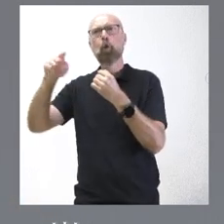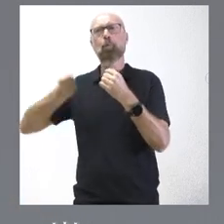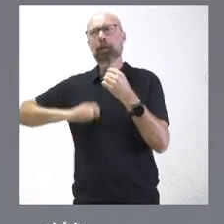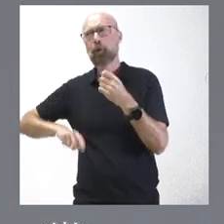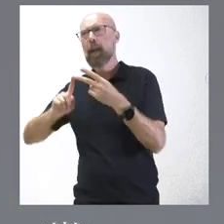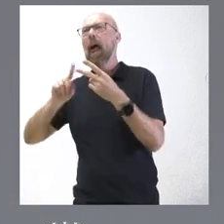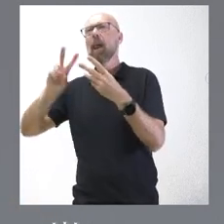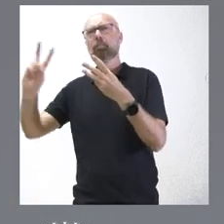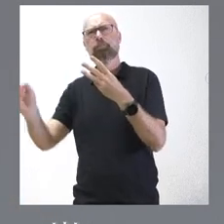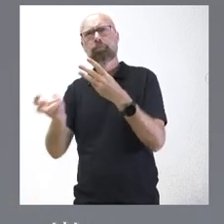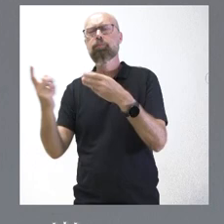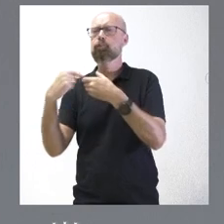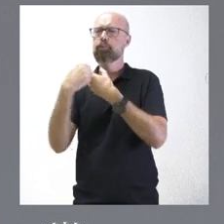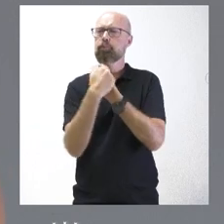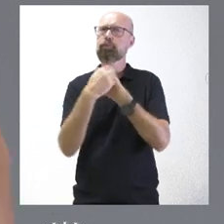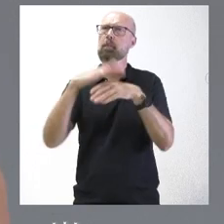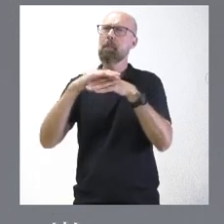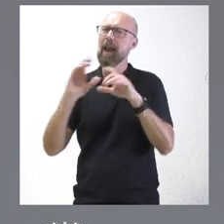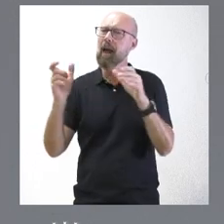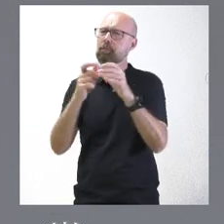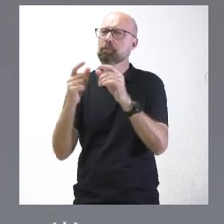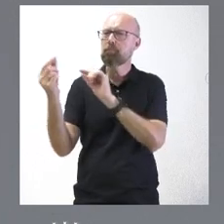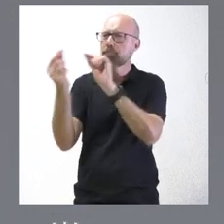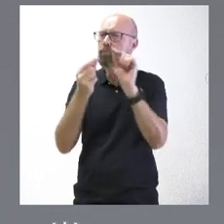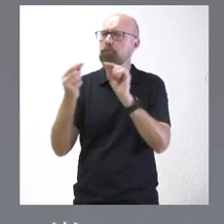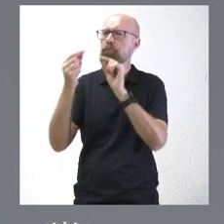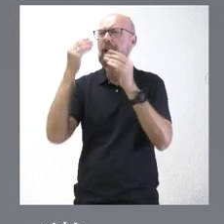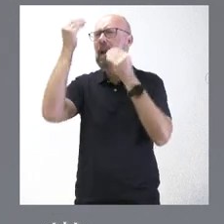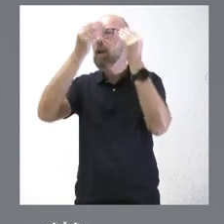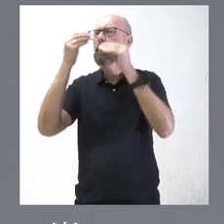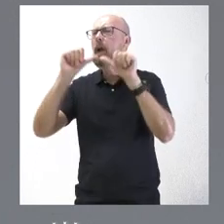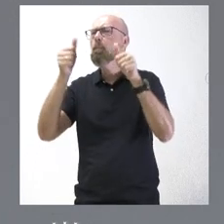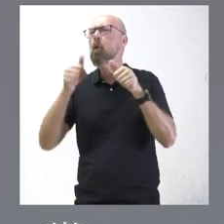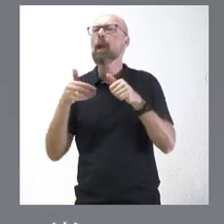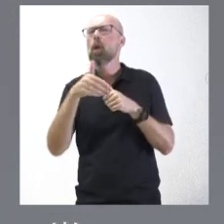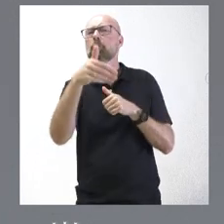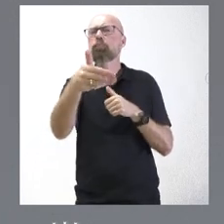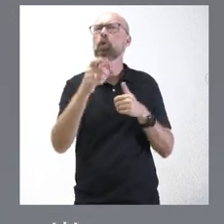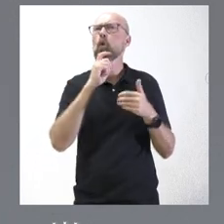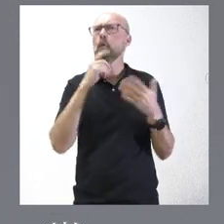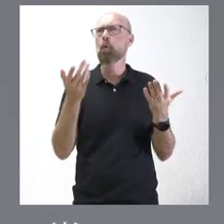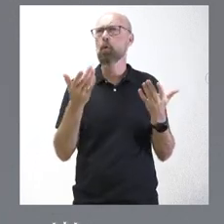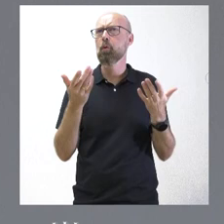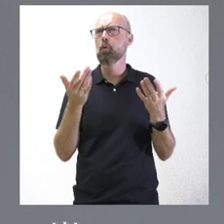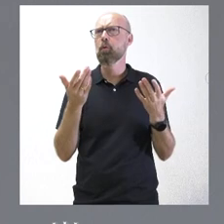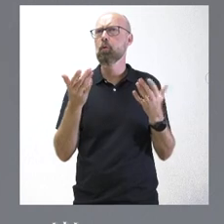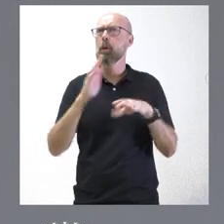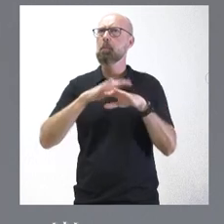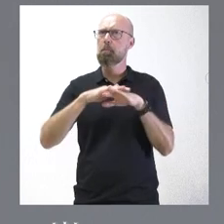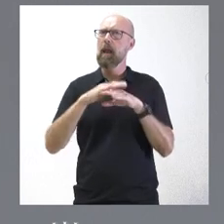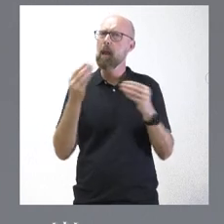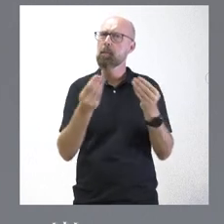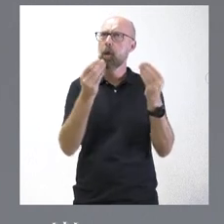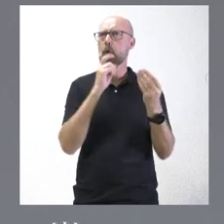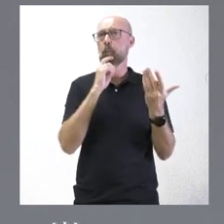para reflexionar sobre Qué modelo sobre hacia Qué modelo teníamos que tender de